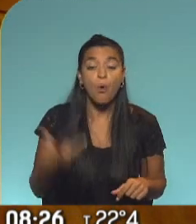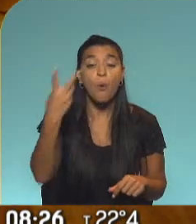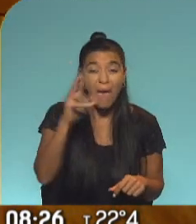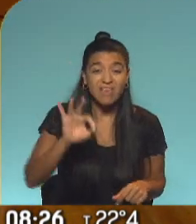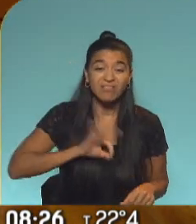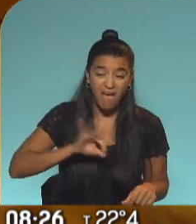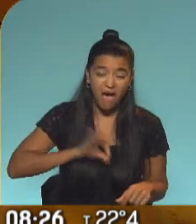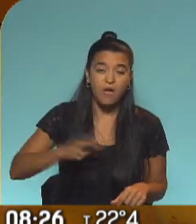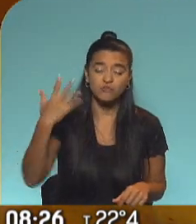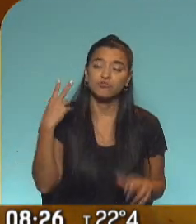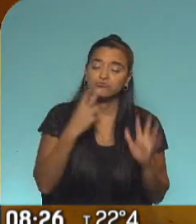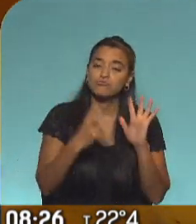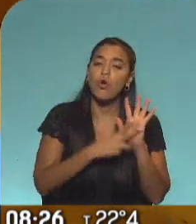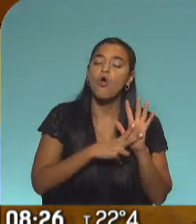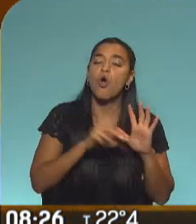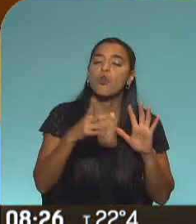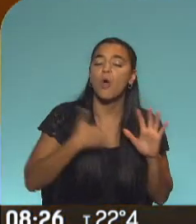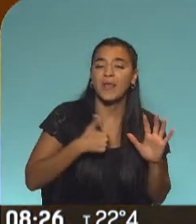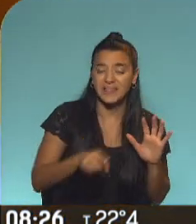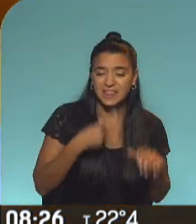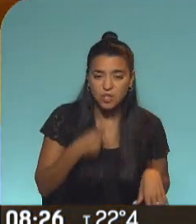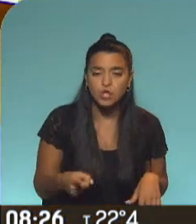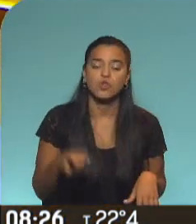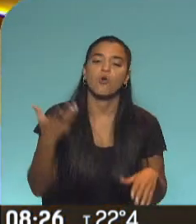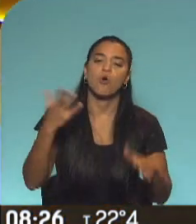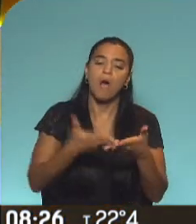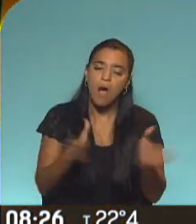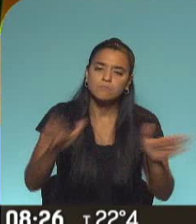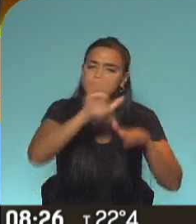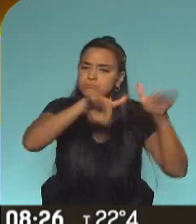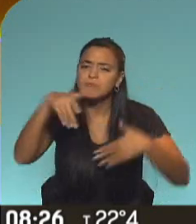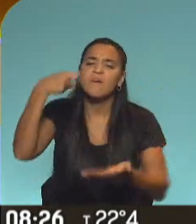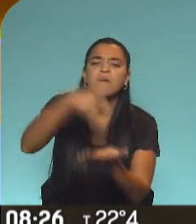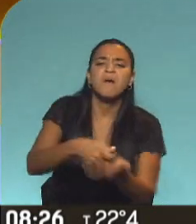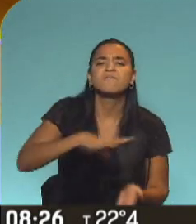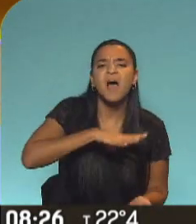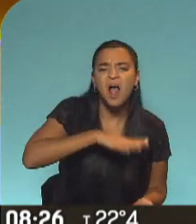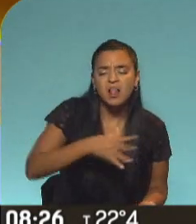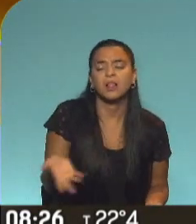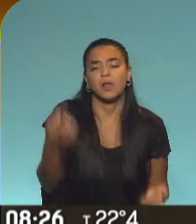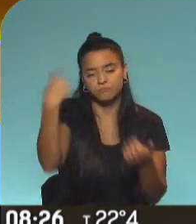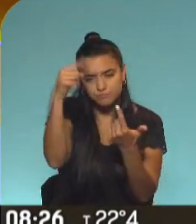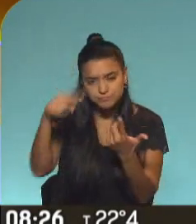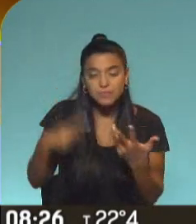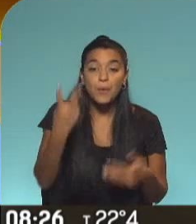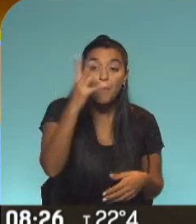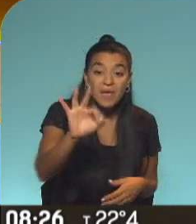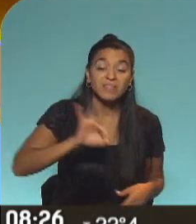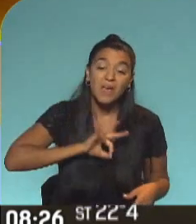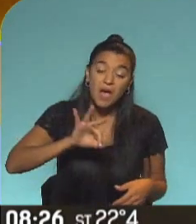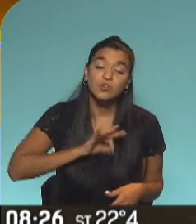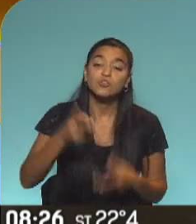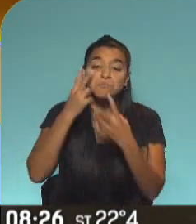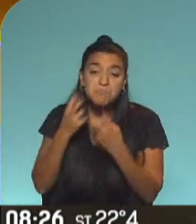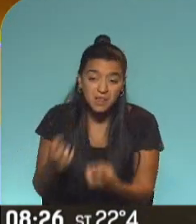20 años. Desde que se abrió la causa con el proceso de convocatoria por la falta del pago de canon y demás, han pasado 20 años. La